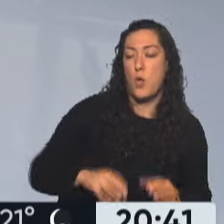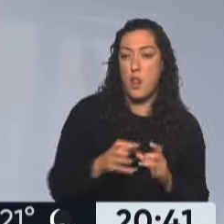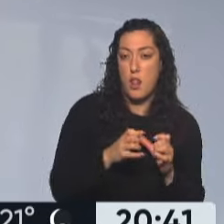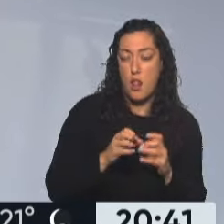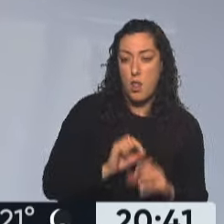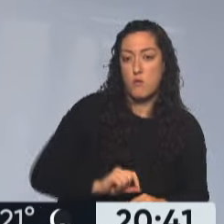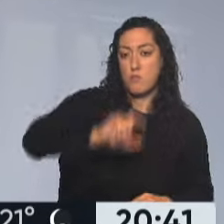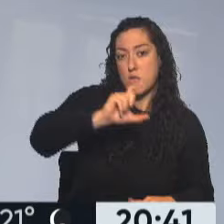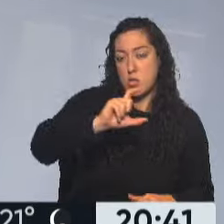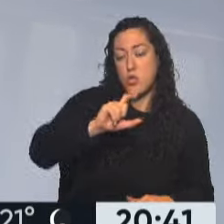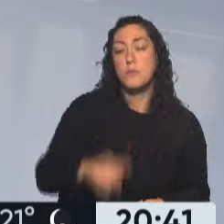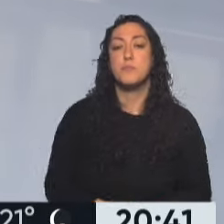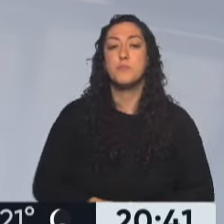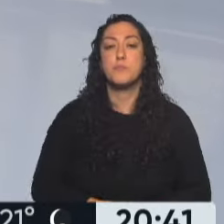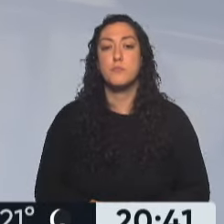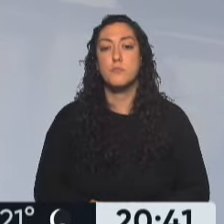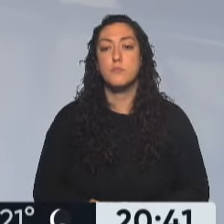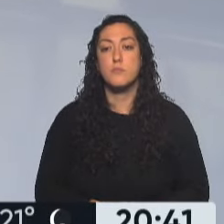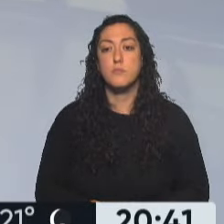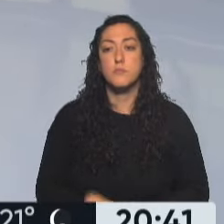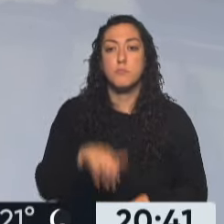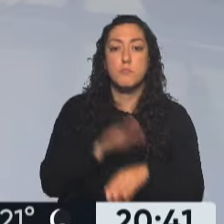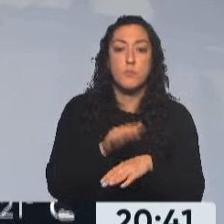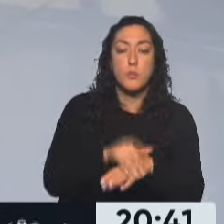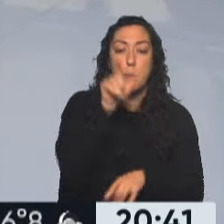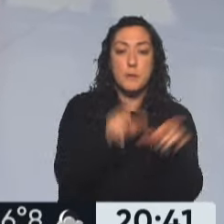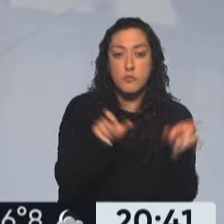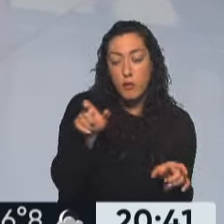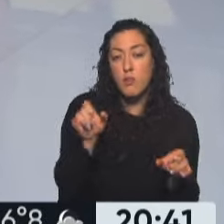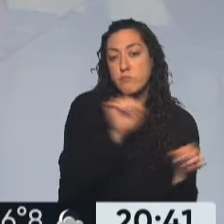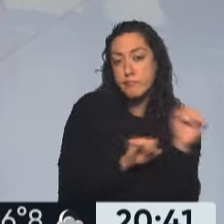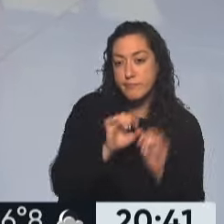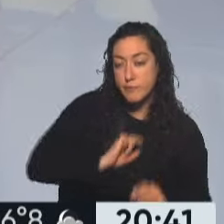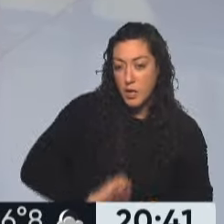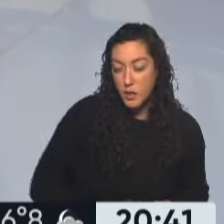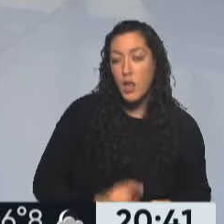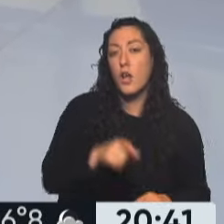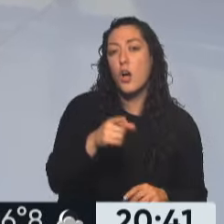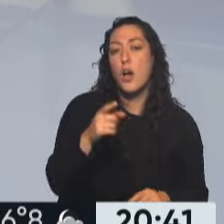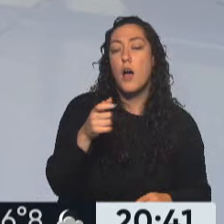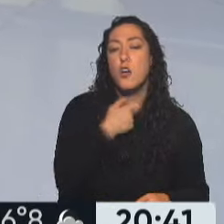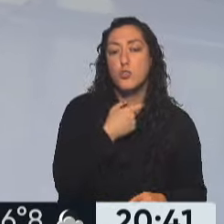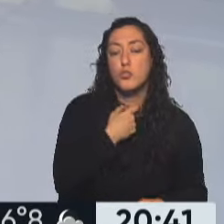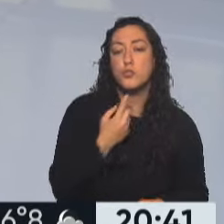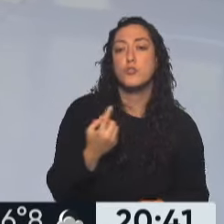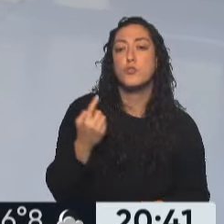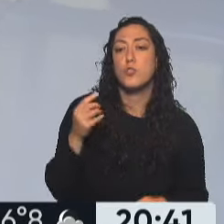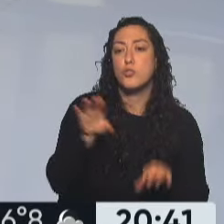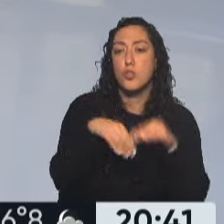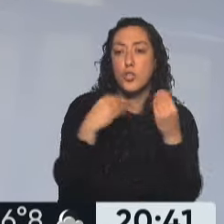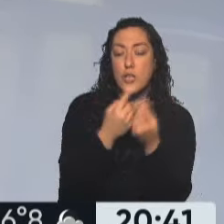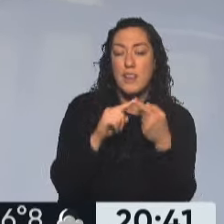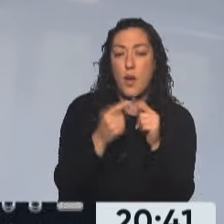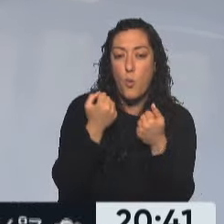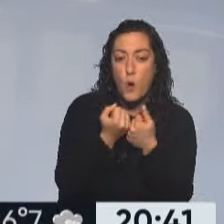¿Cuánto incrementó el salario de tu encargado del edificio en el mes de agosto? Ahí lo estás viendo en pantalla. La cifra de acuerdo fue